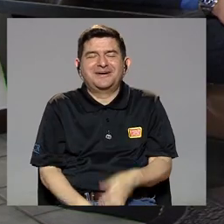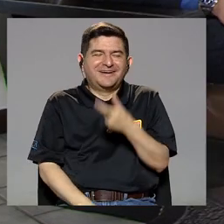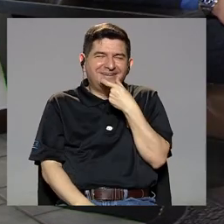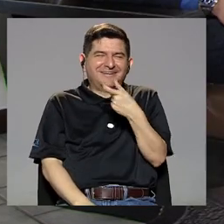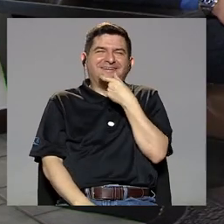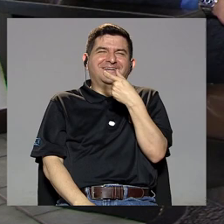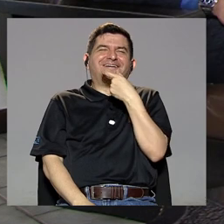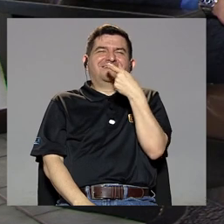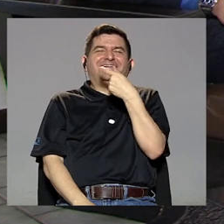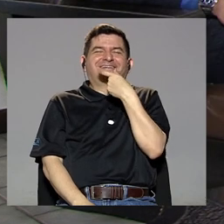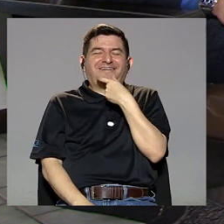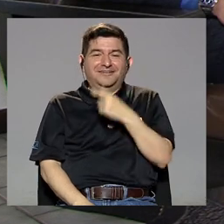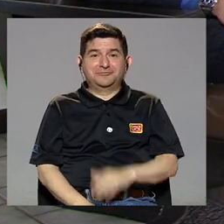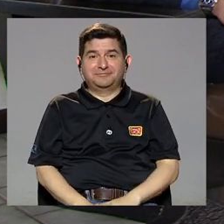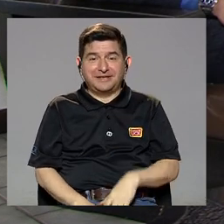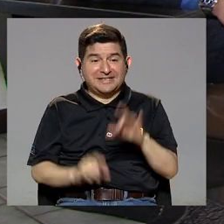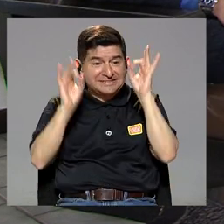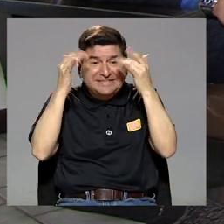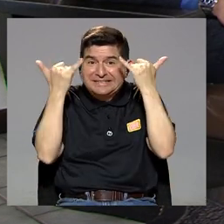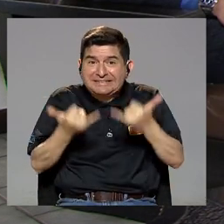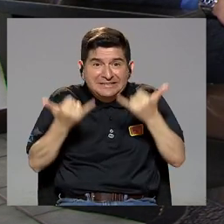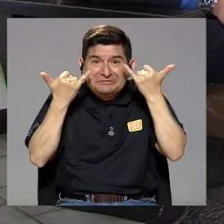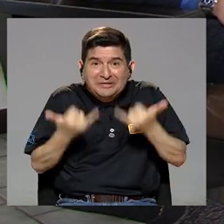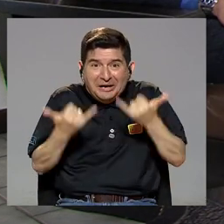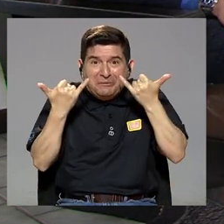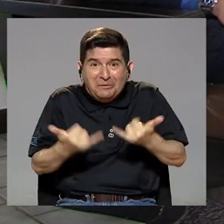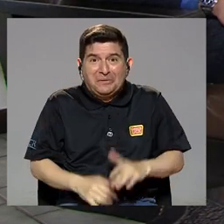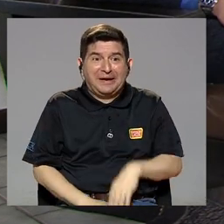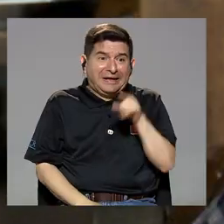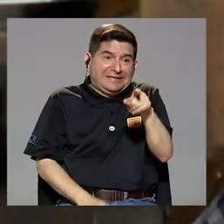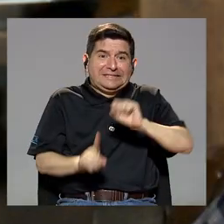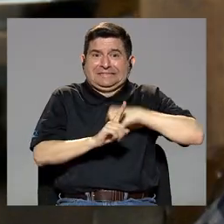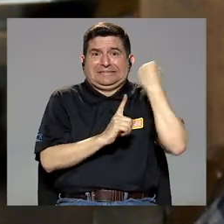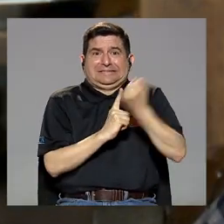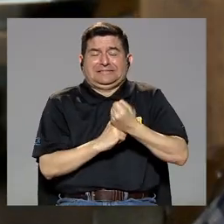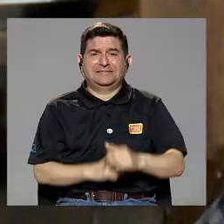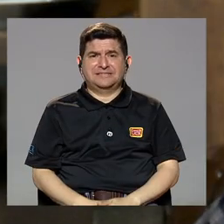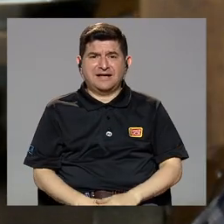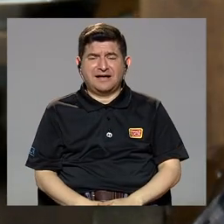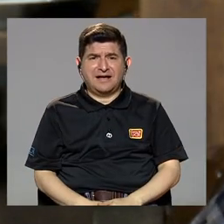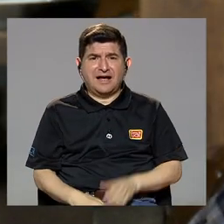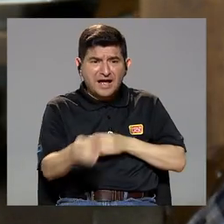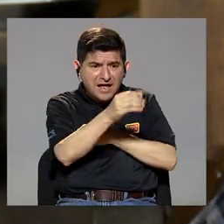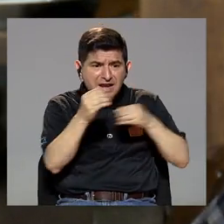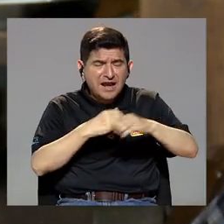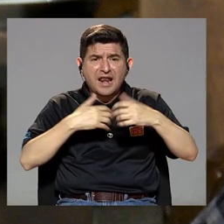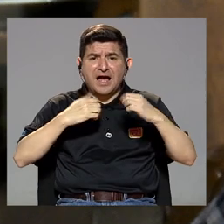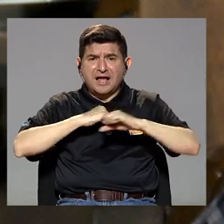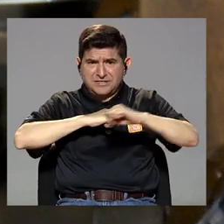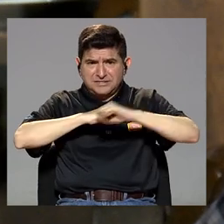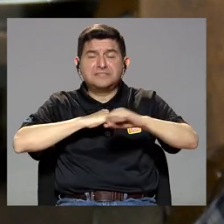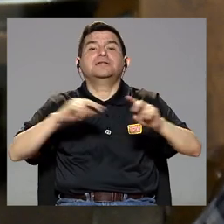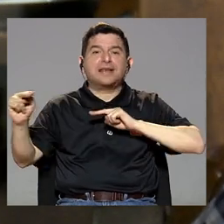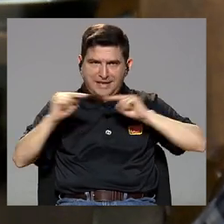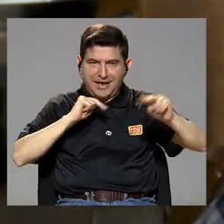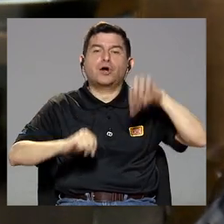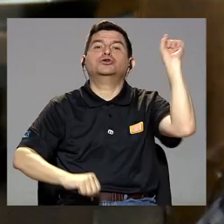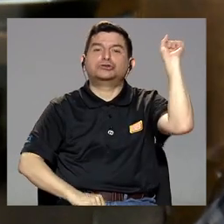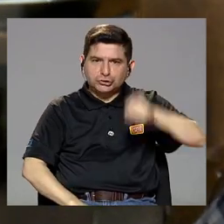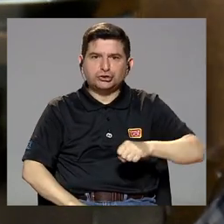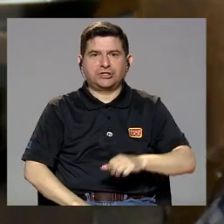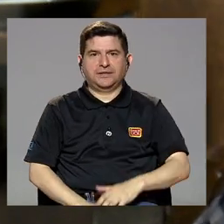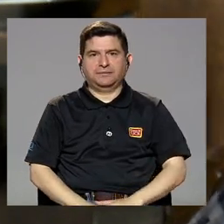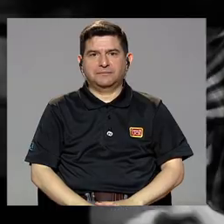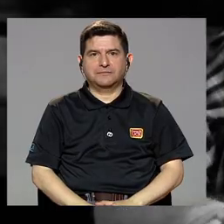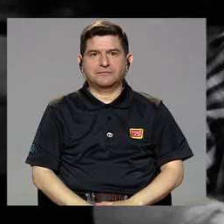es un desastre porque las agencias publicidad si eran un negocio y